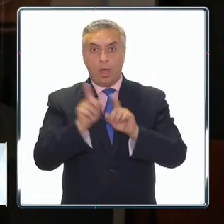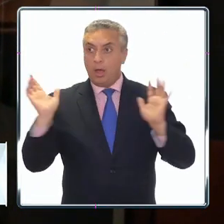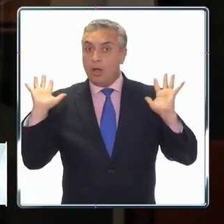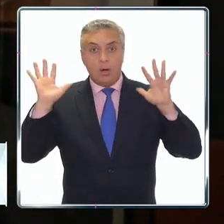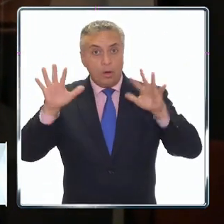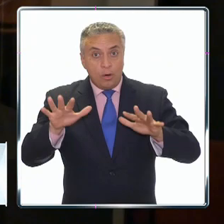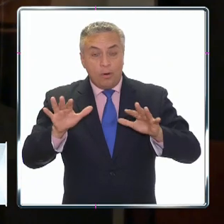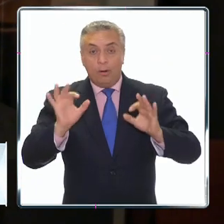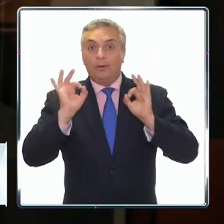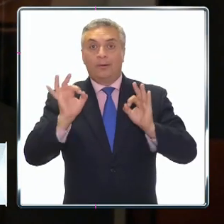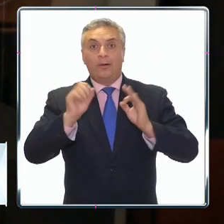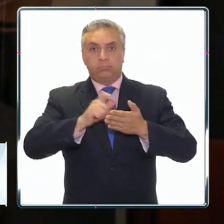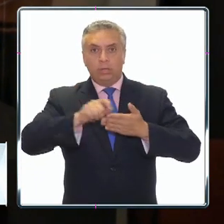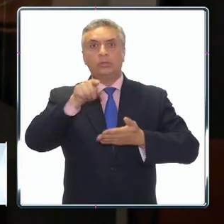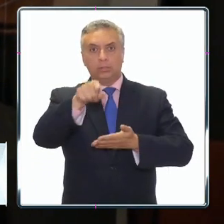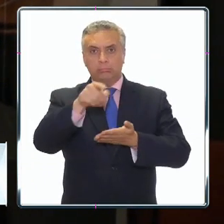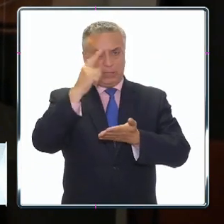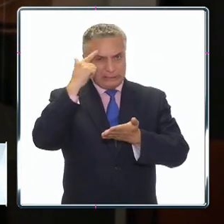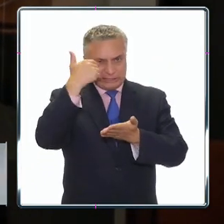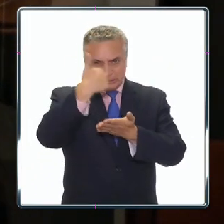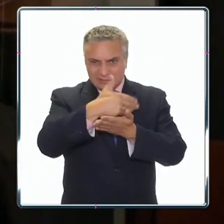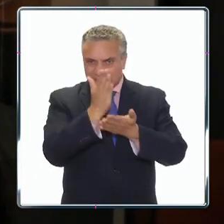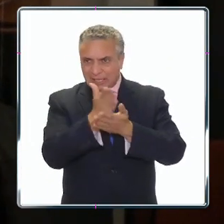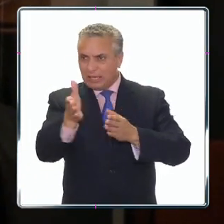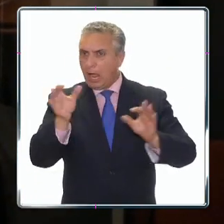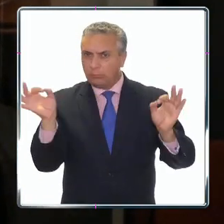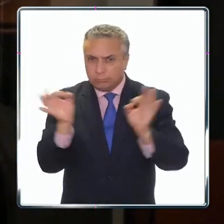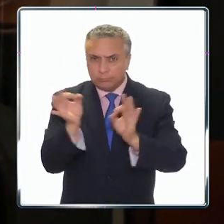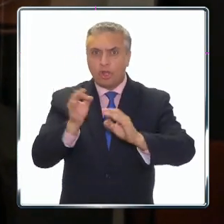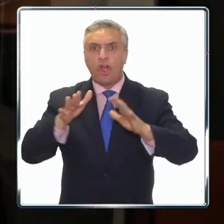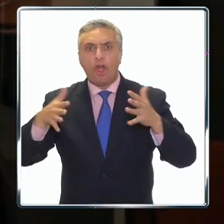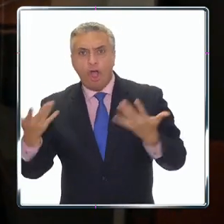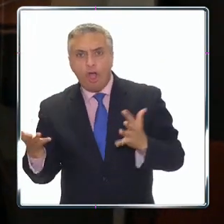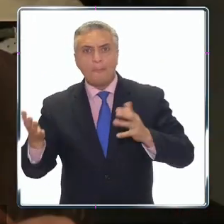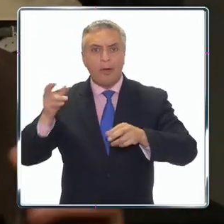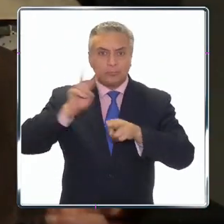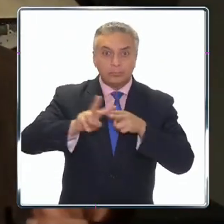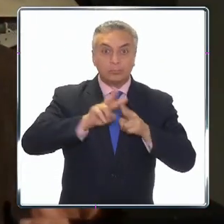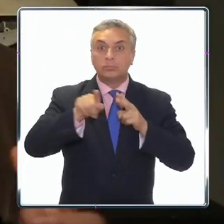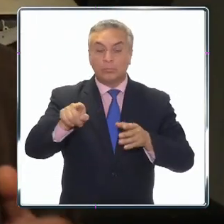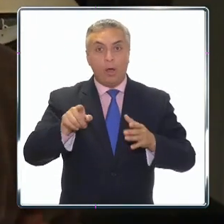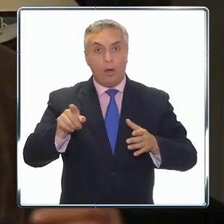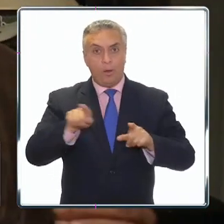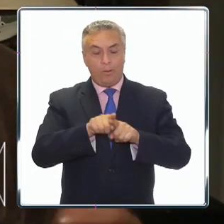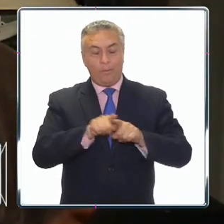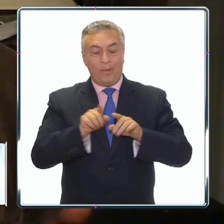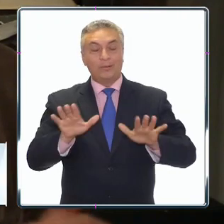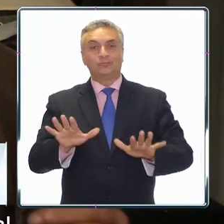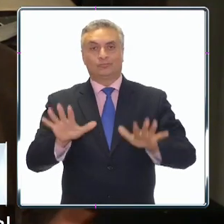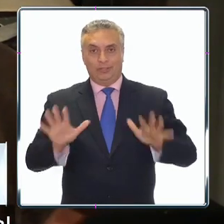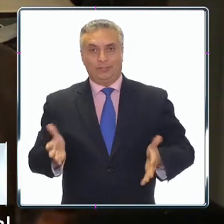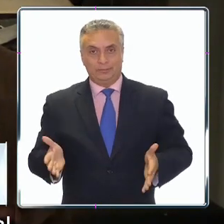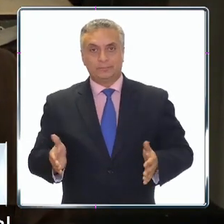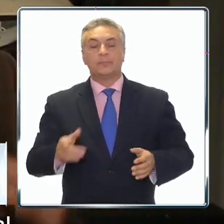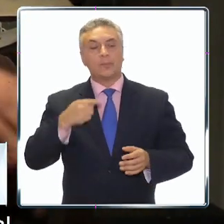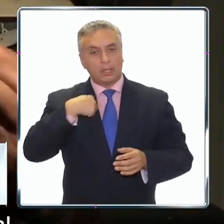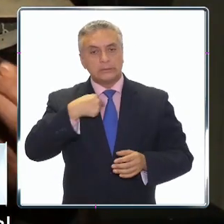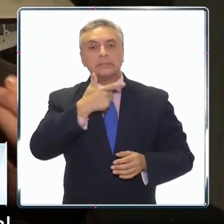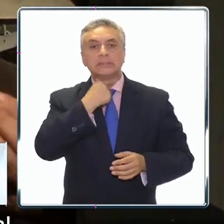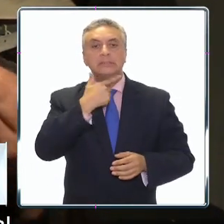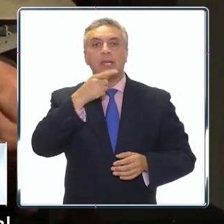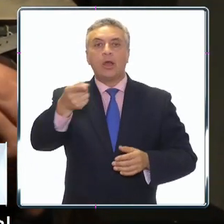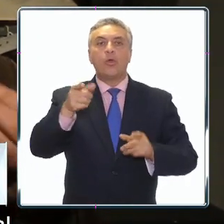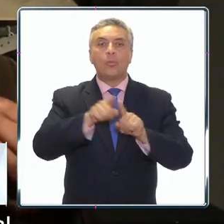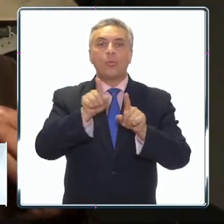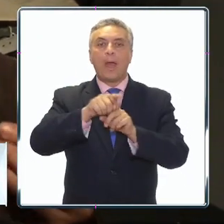porque lograron compartir técnicas de construcción, además de sus vivencias. Nosotros quisimos poner en valor el patrimonio